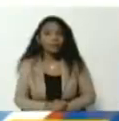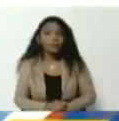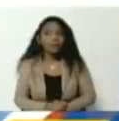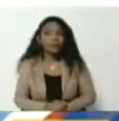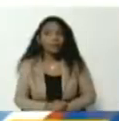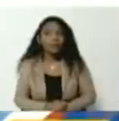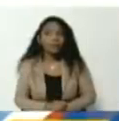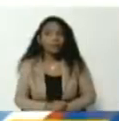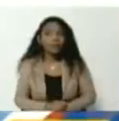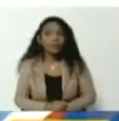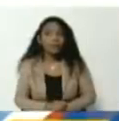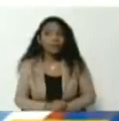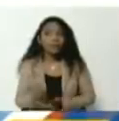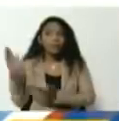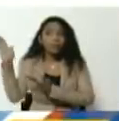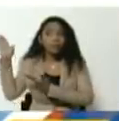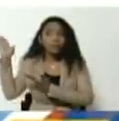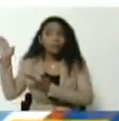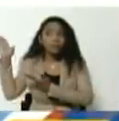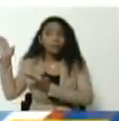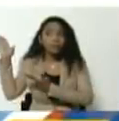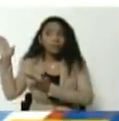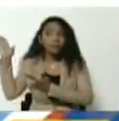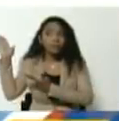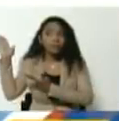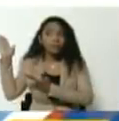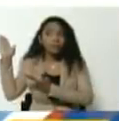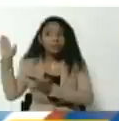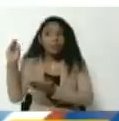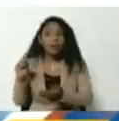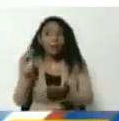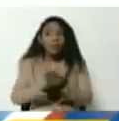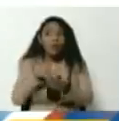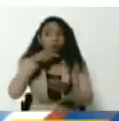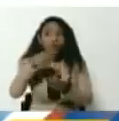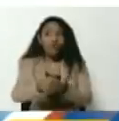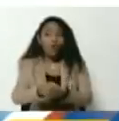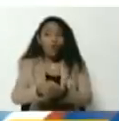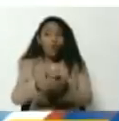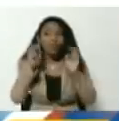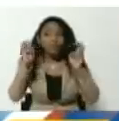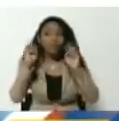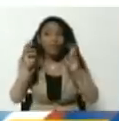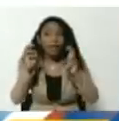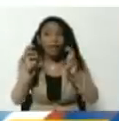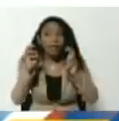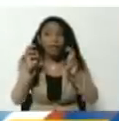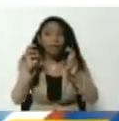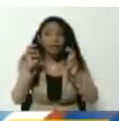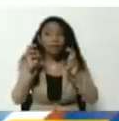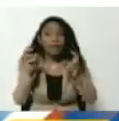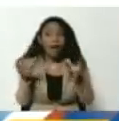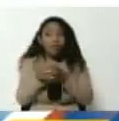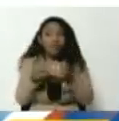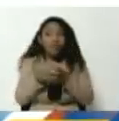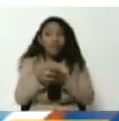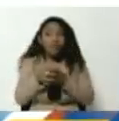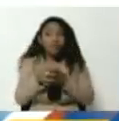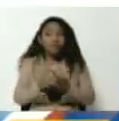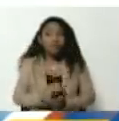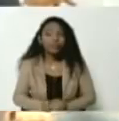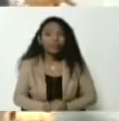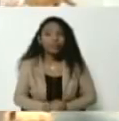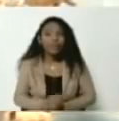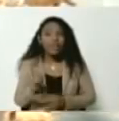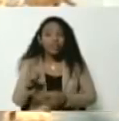Bienes para recuperar en el Caribe. Le ponen el nombre al consorcio, le ponen el nombre de la operación de robo.